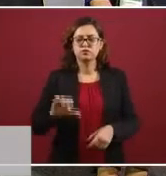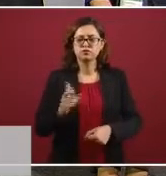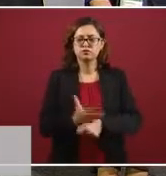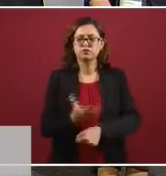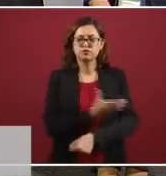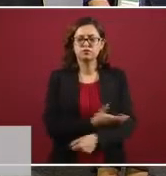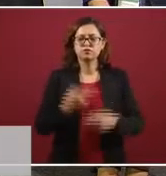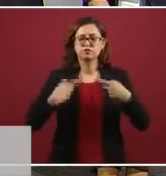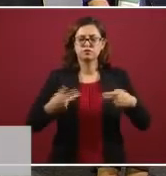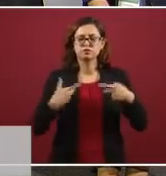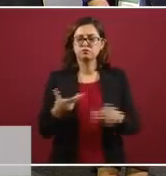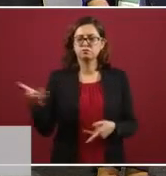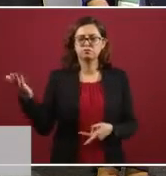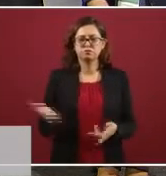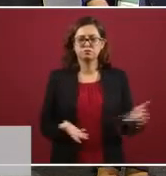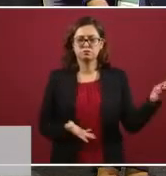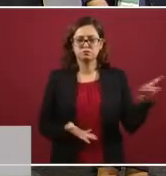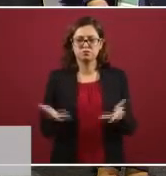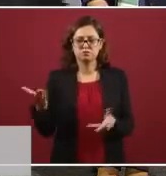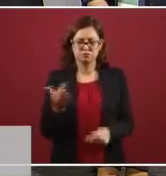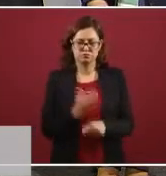los pueblos en América Latina.